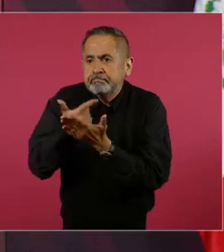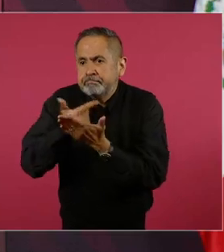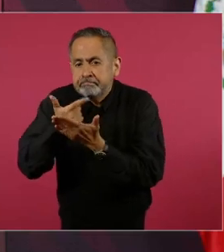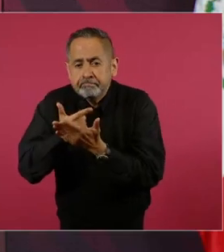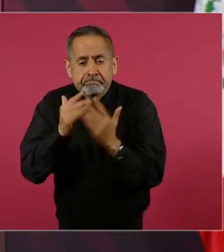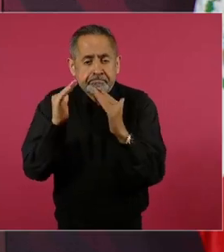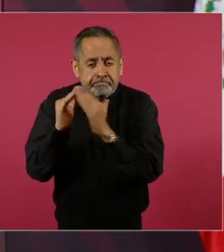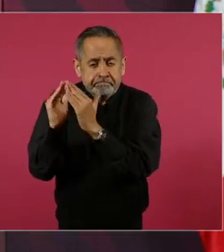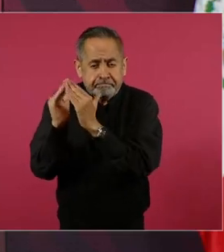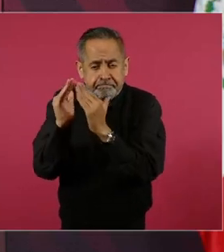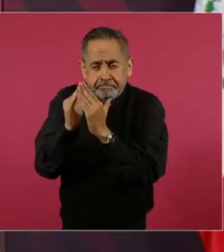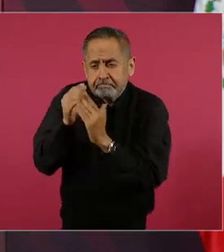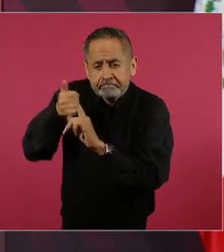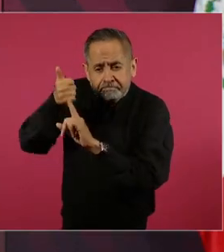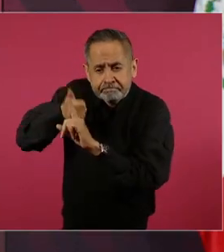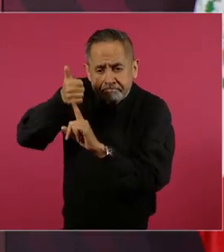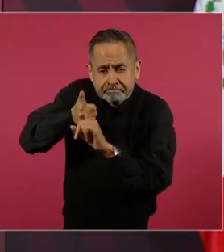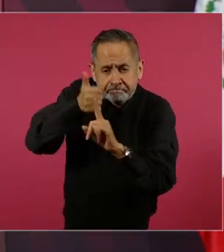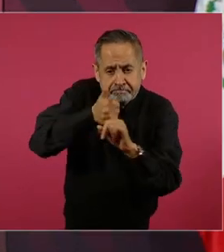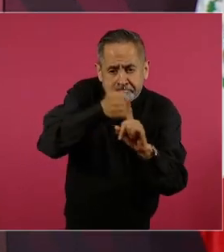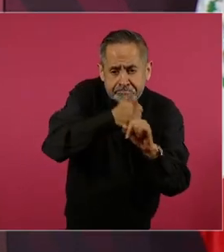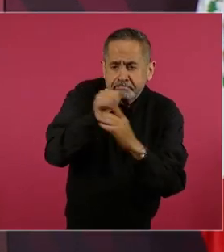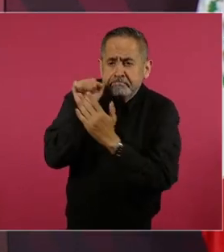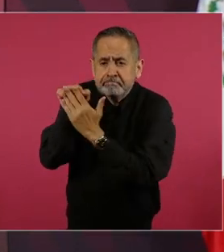casa por casa.